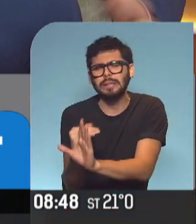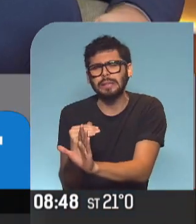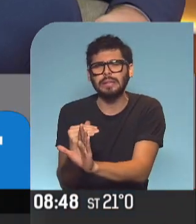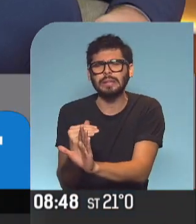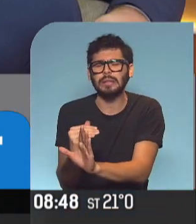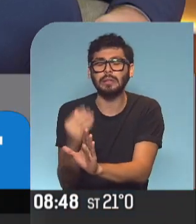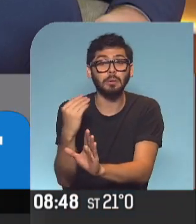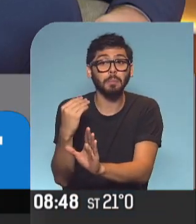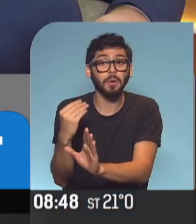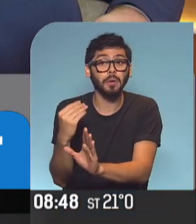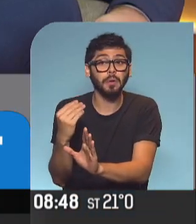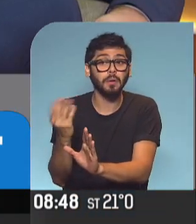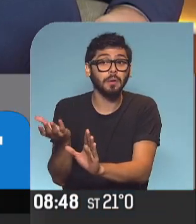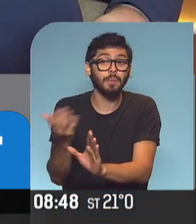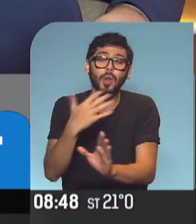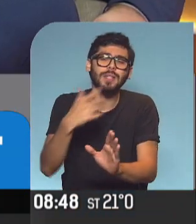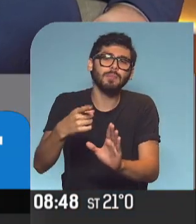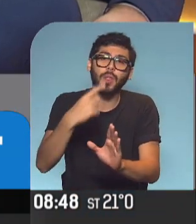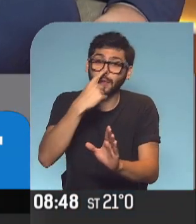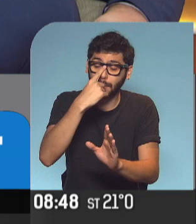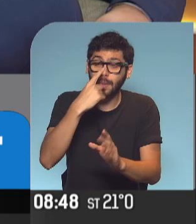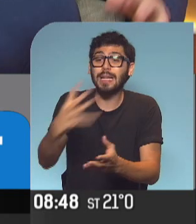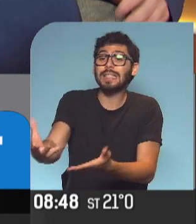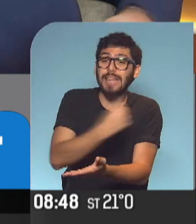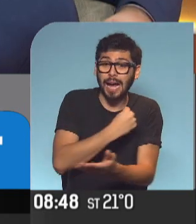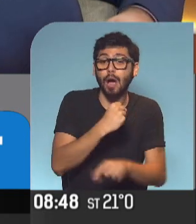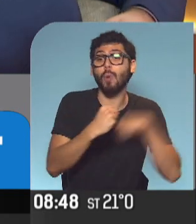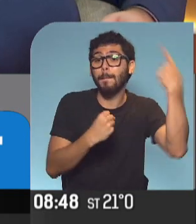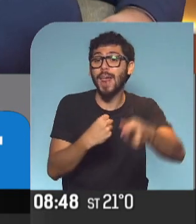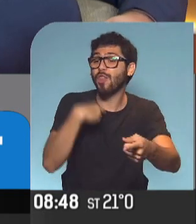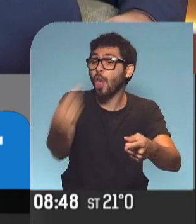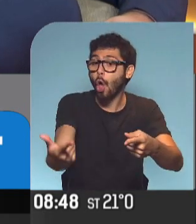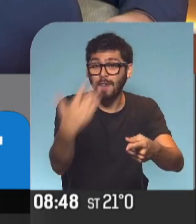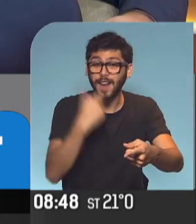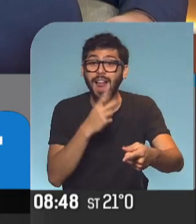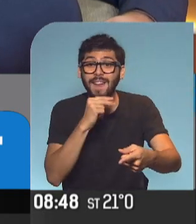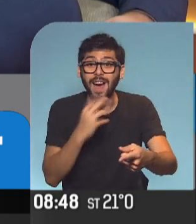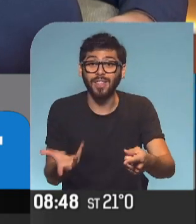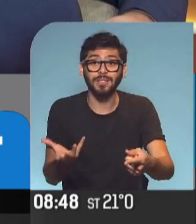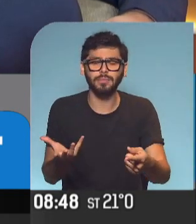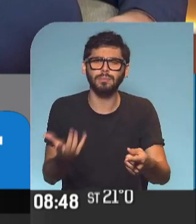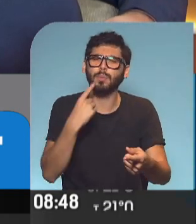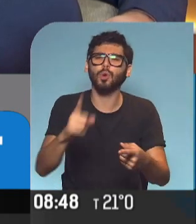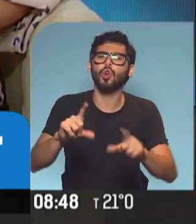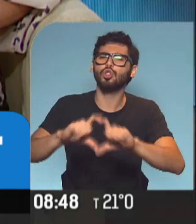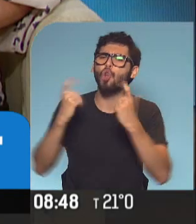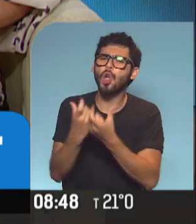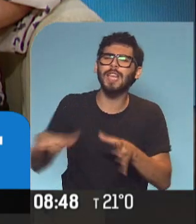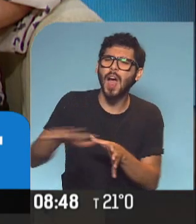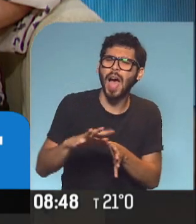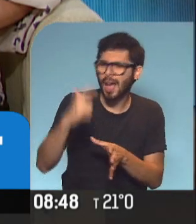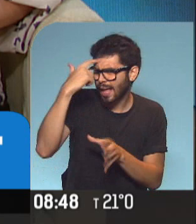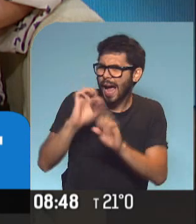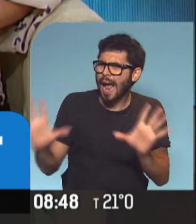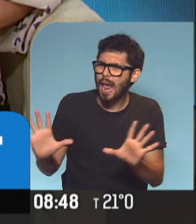pasa siempre que hay una teoría del derrame que se aplica digamos que te sacan con la promesa que mañana te van a dar nunca creo que es tan claro la sociedad de andro porque pasamos de un